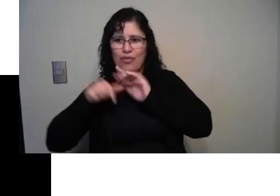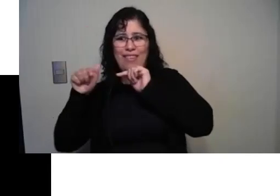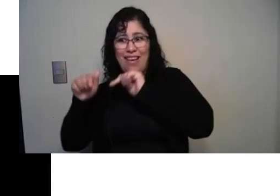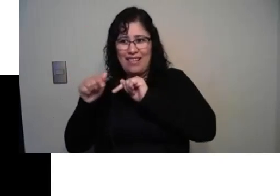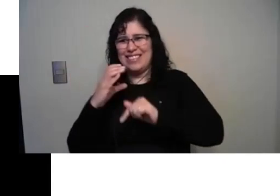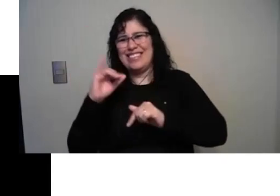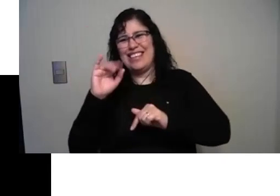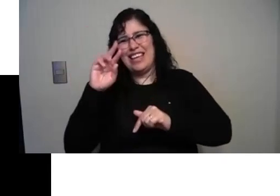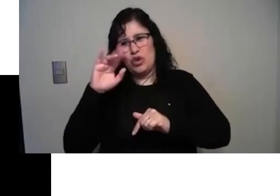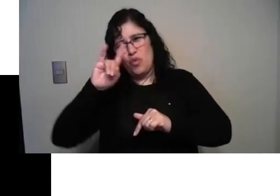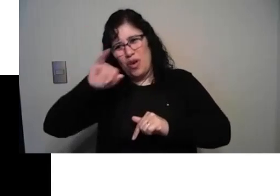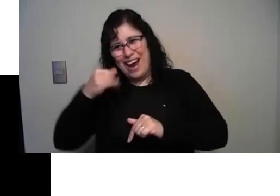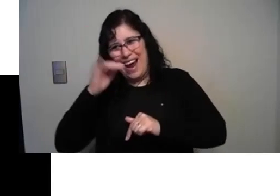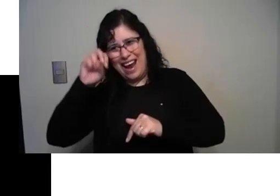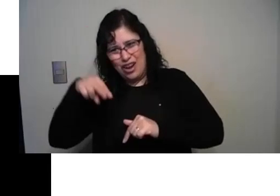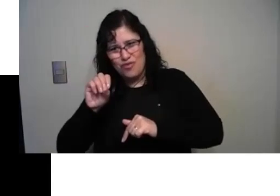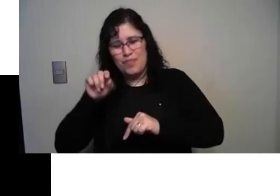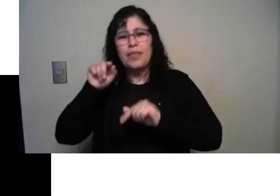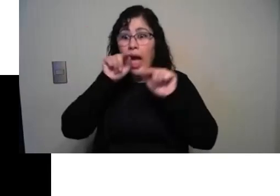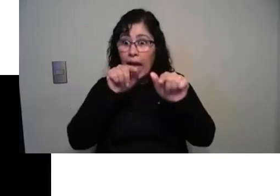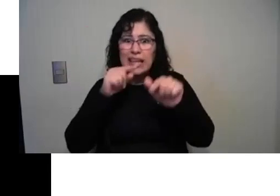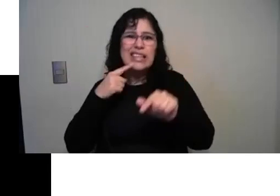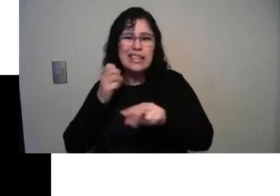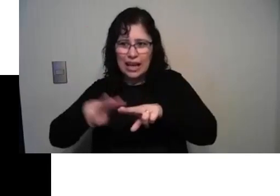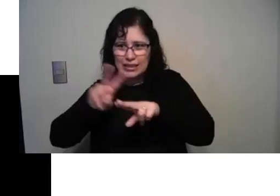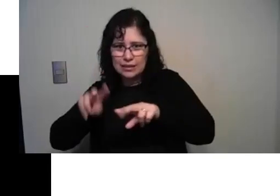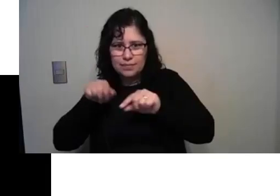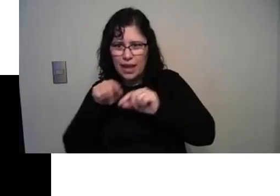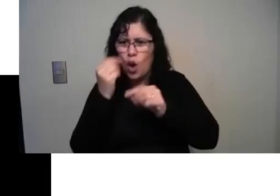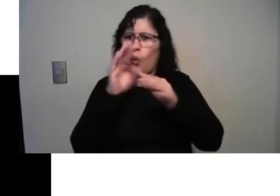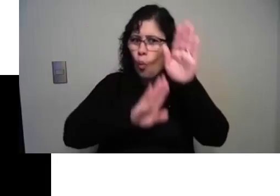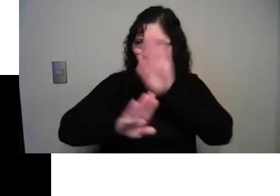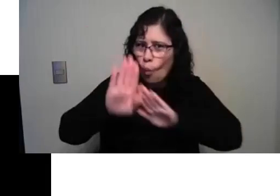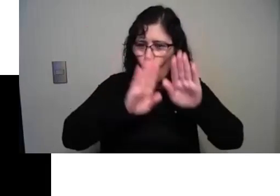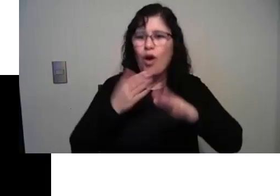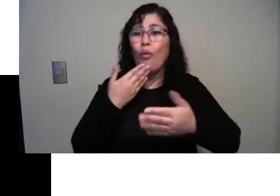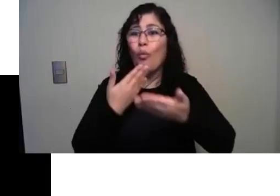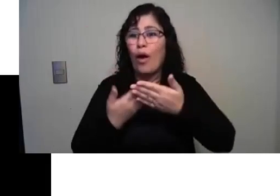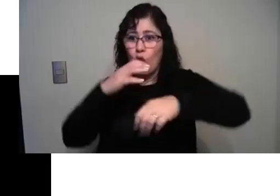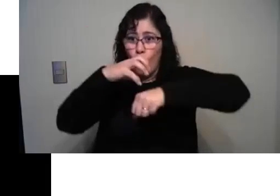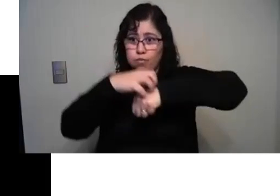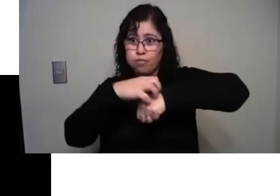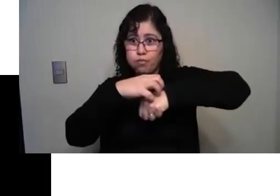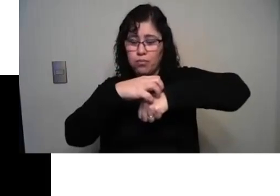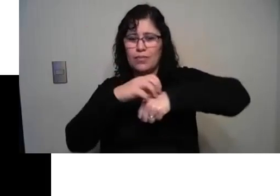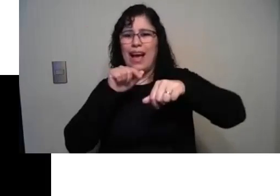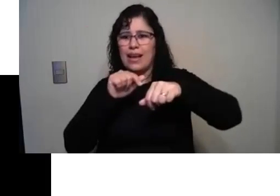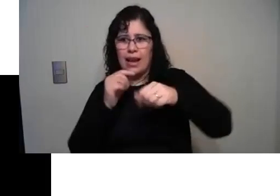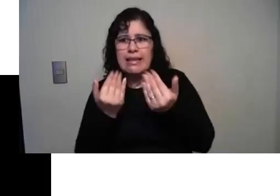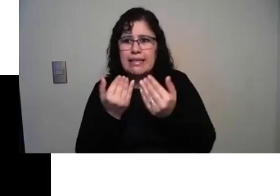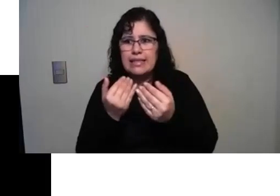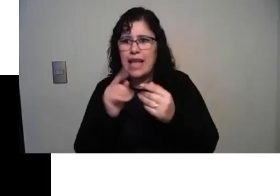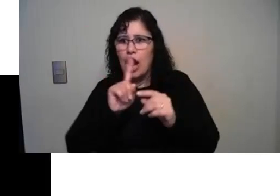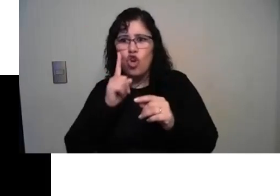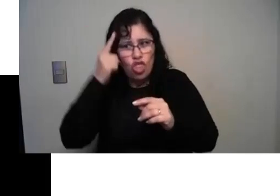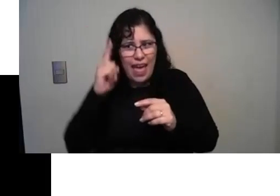no alterar algunas otras vías en la extirpación del tumor, lo que se hace es una tractografía. Y eso me está